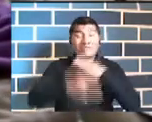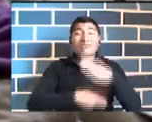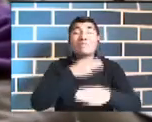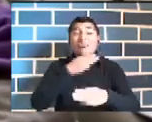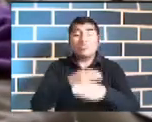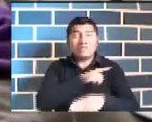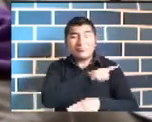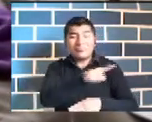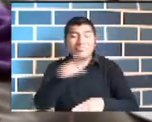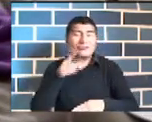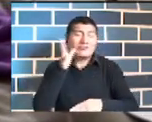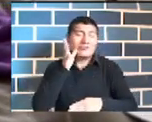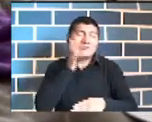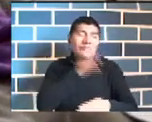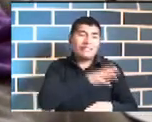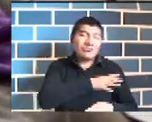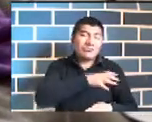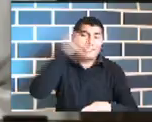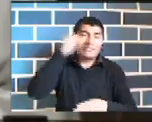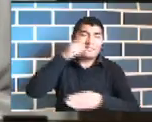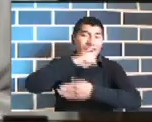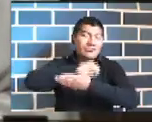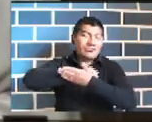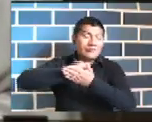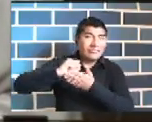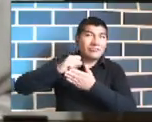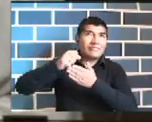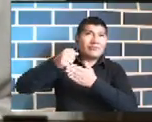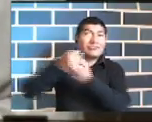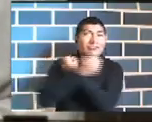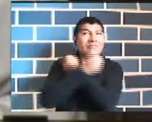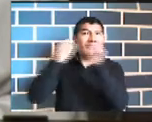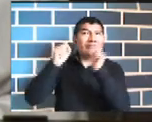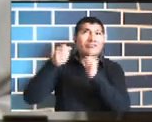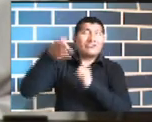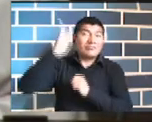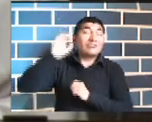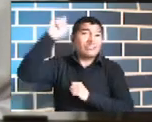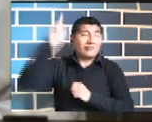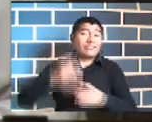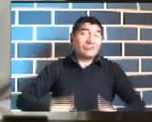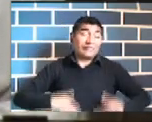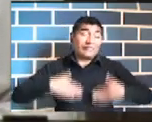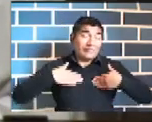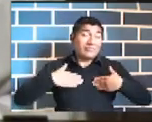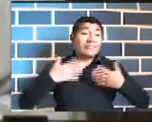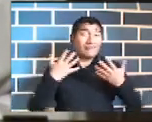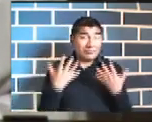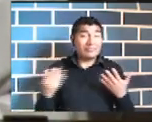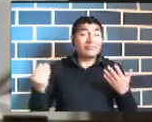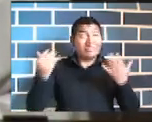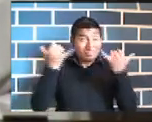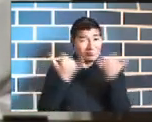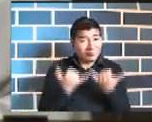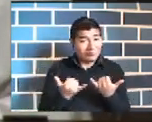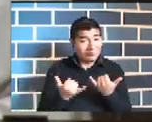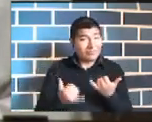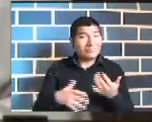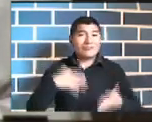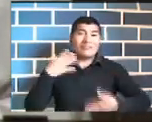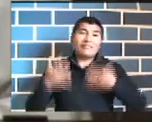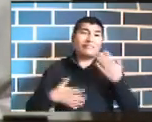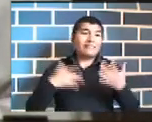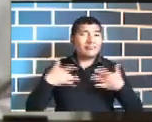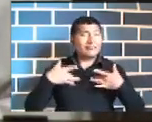ellas alcancen la salvación de Dios, vivan la bendición de Dios y ahora disfruten de esa